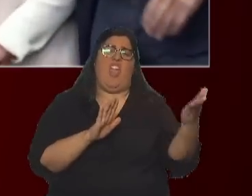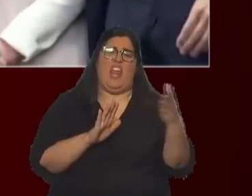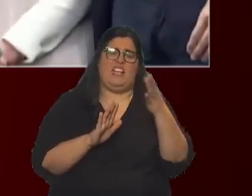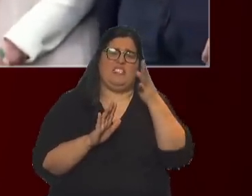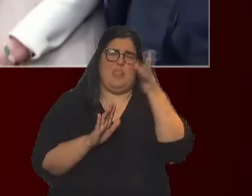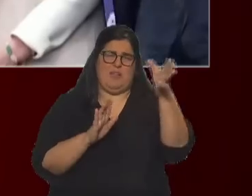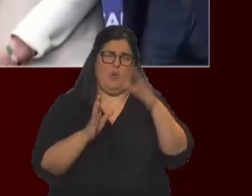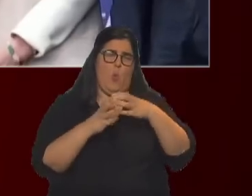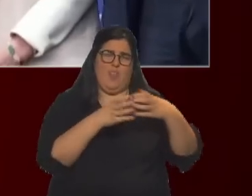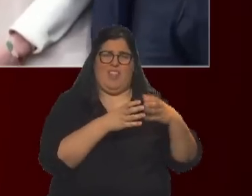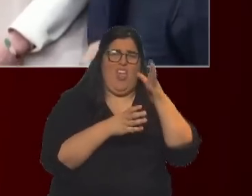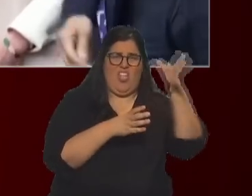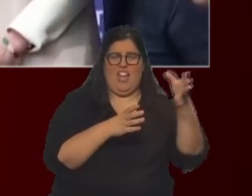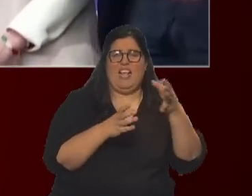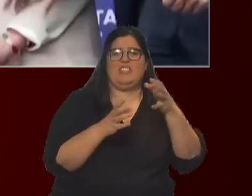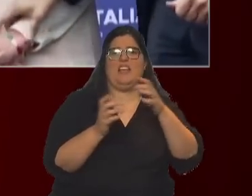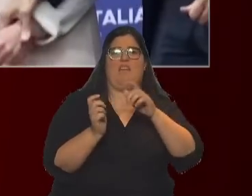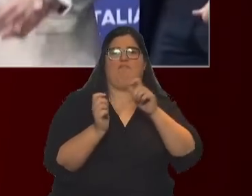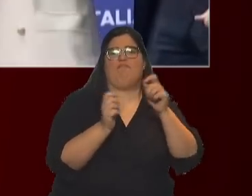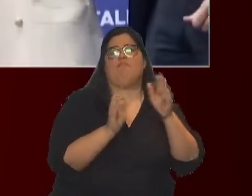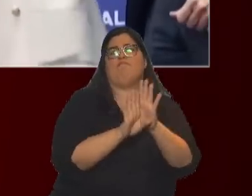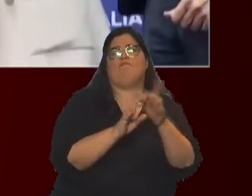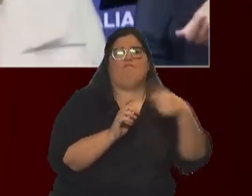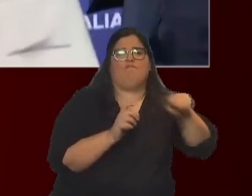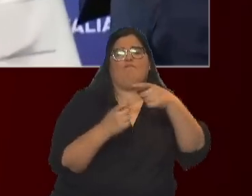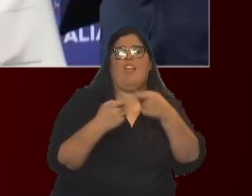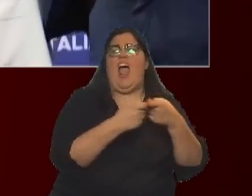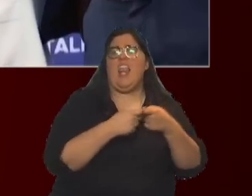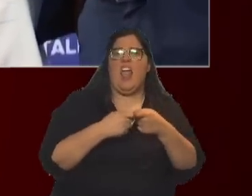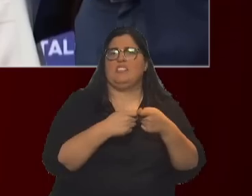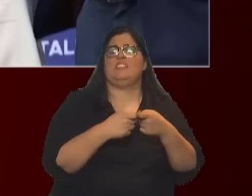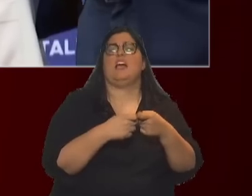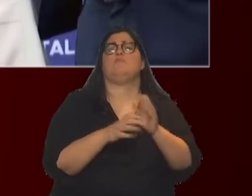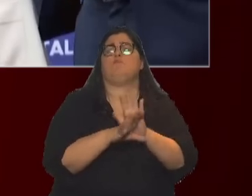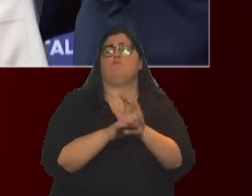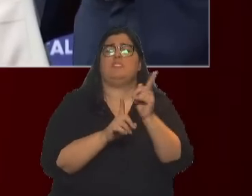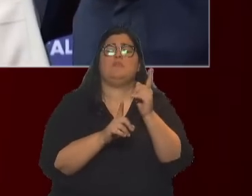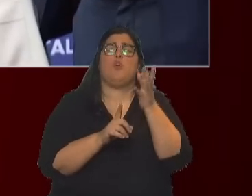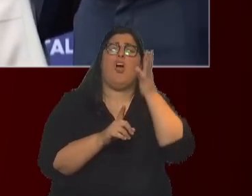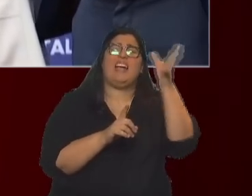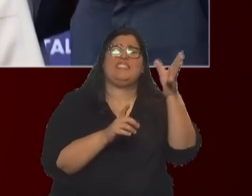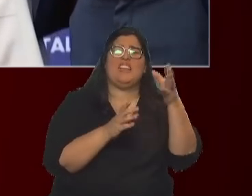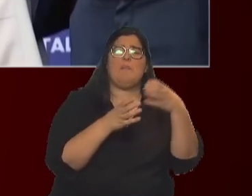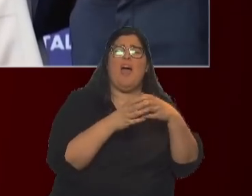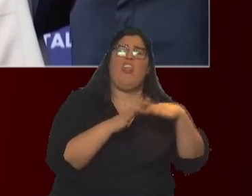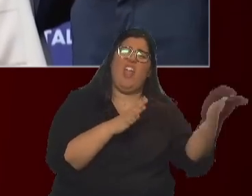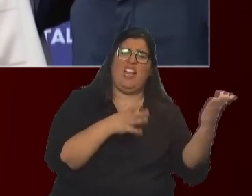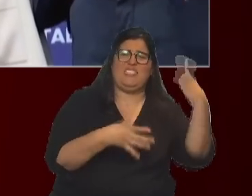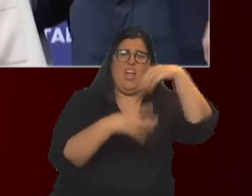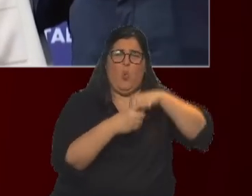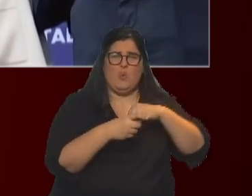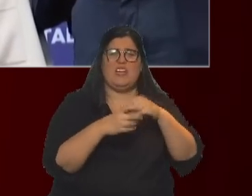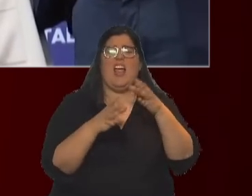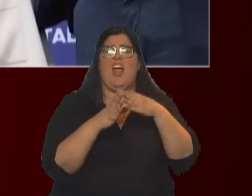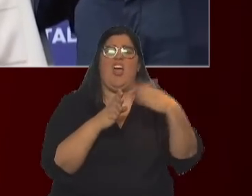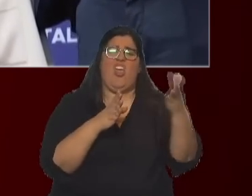derechas y en muchos casos terminan conformando alianzas que logran incluir a esas extremas derechas en el sistema político, pero ¿a qué